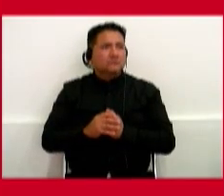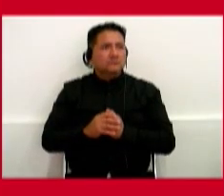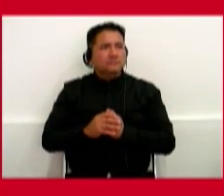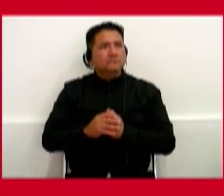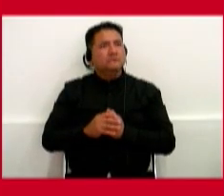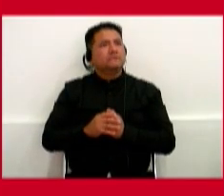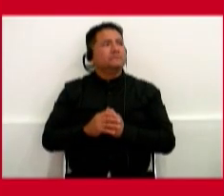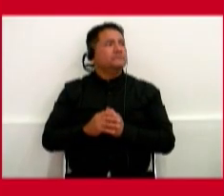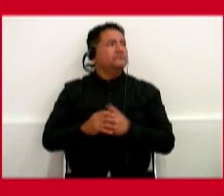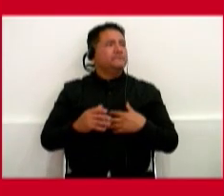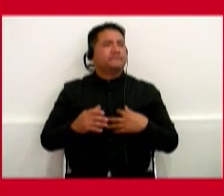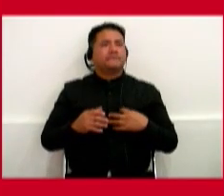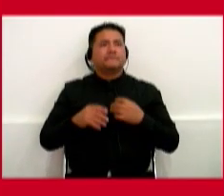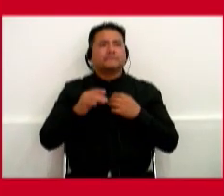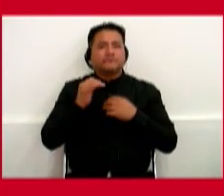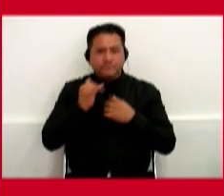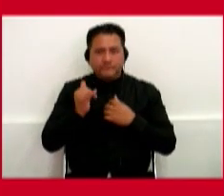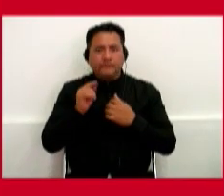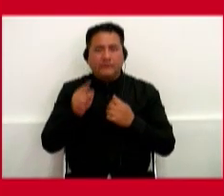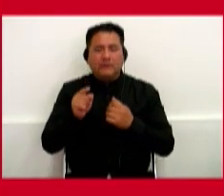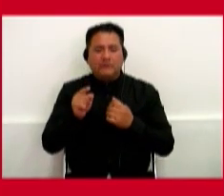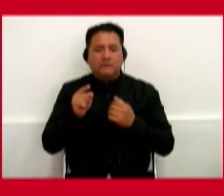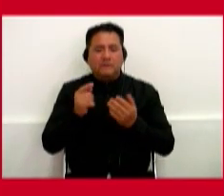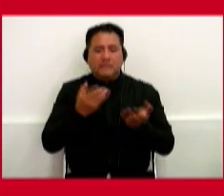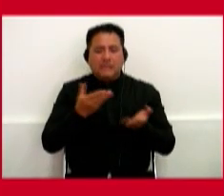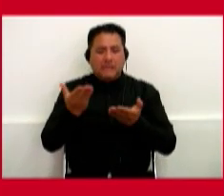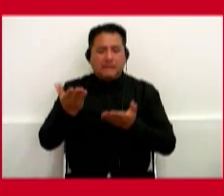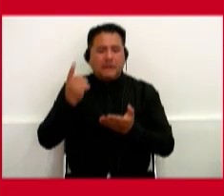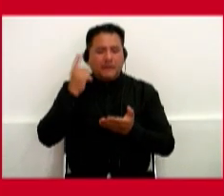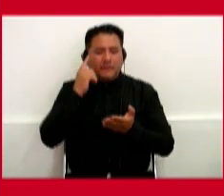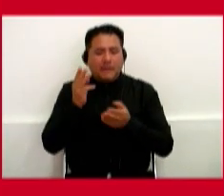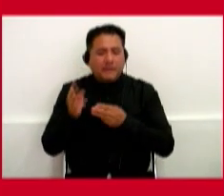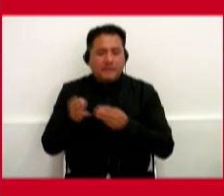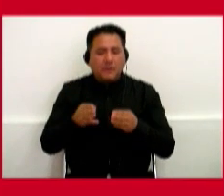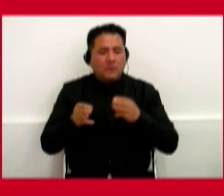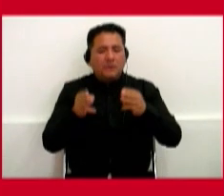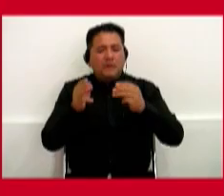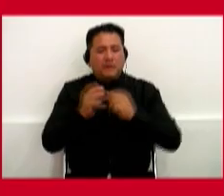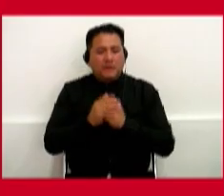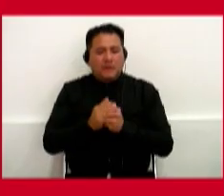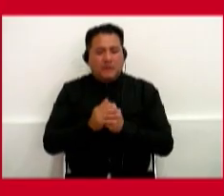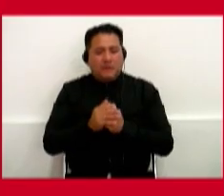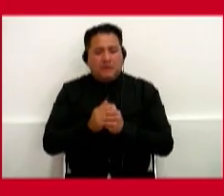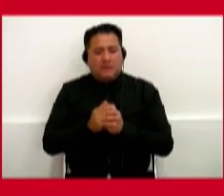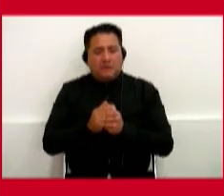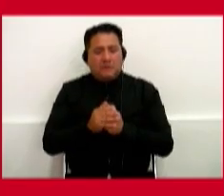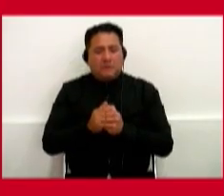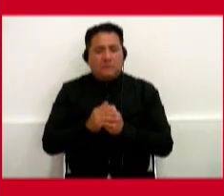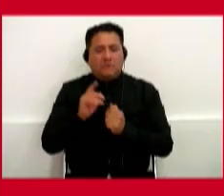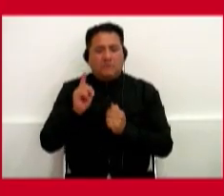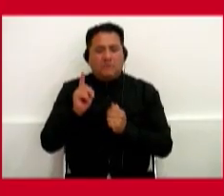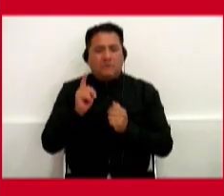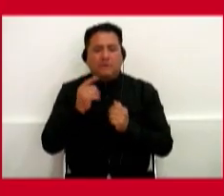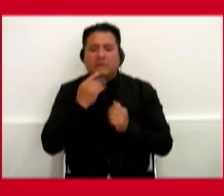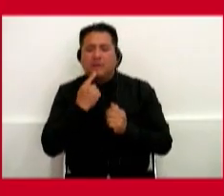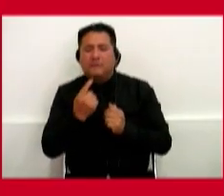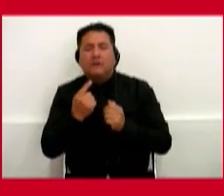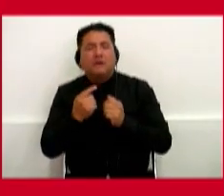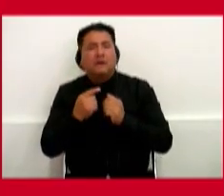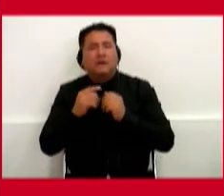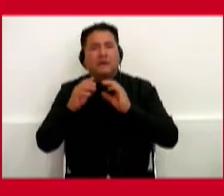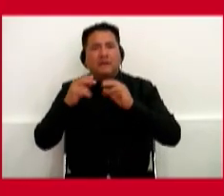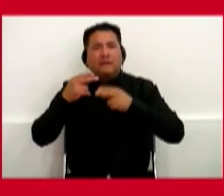Y eso obviamente conlleva una metodología, esta es una metodología de varios pasos, pero que es bien atingente a lo que uno llama el típico trade-off de métodos de